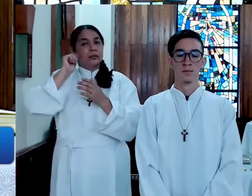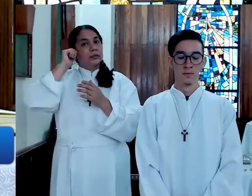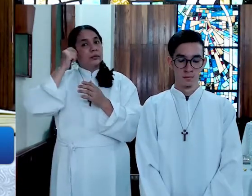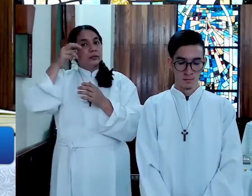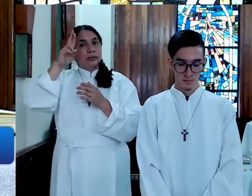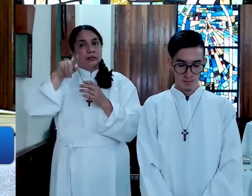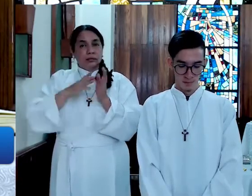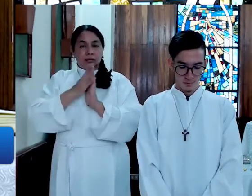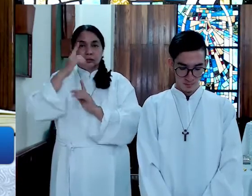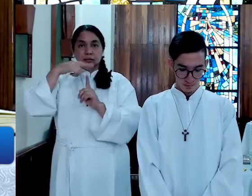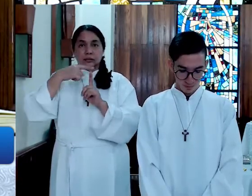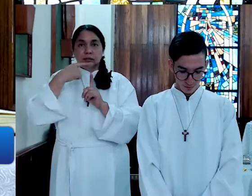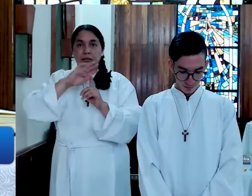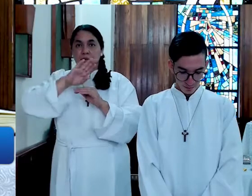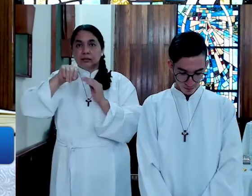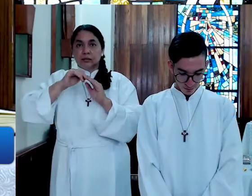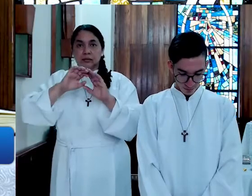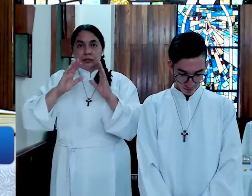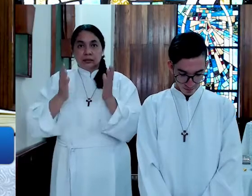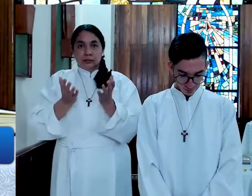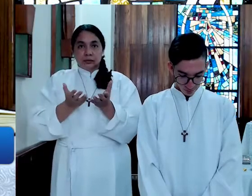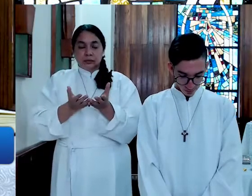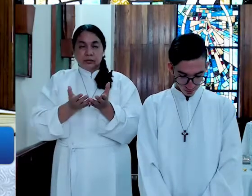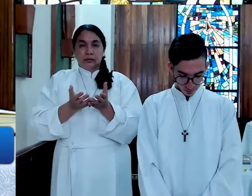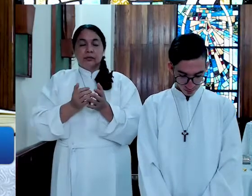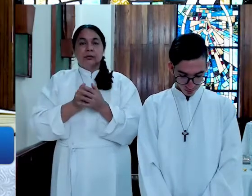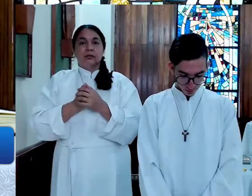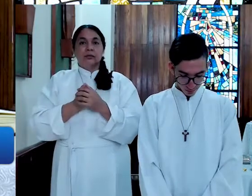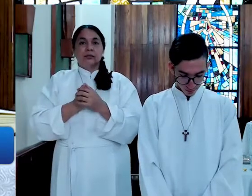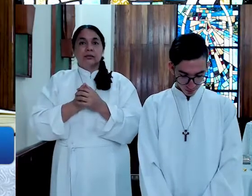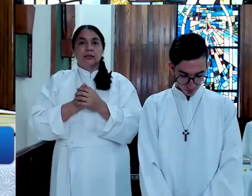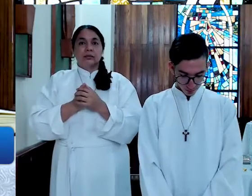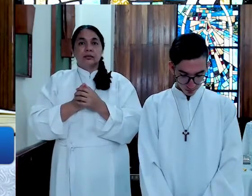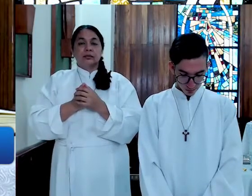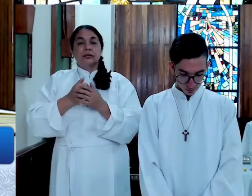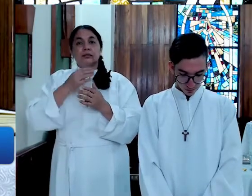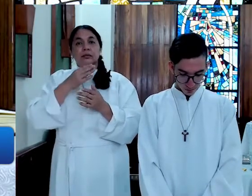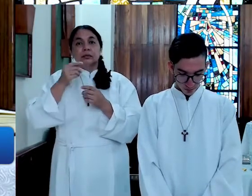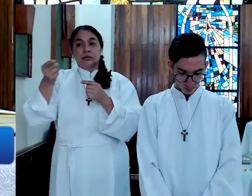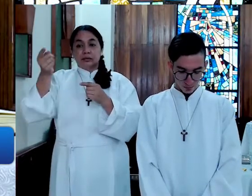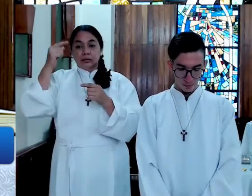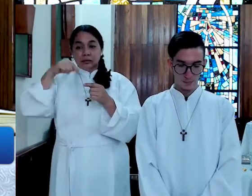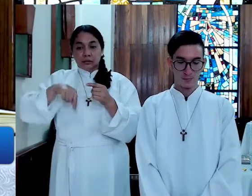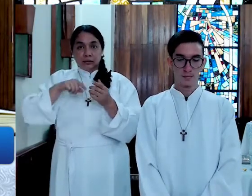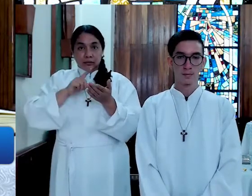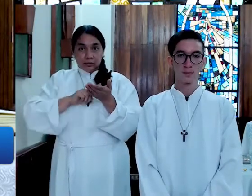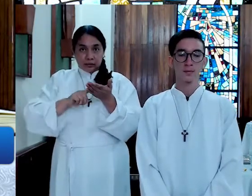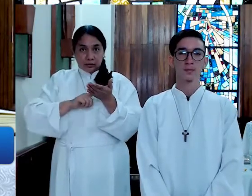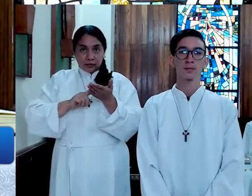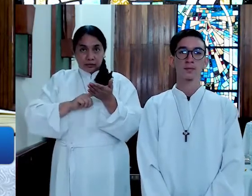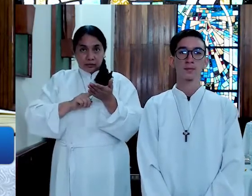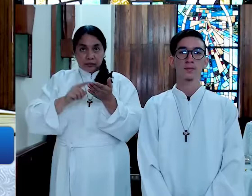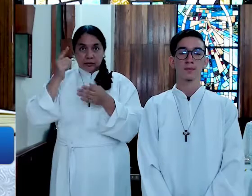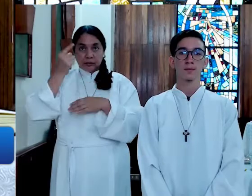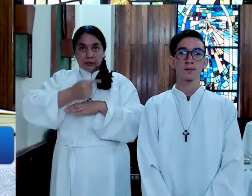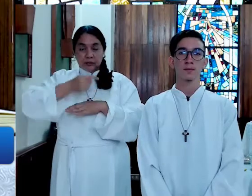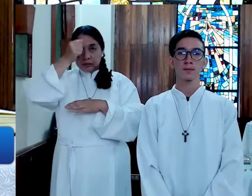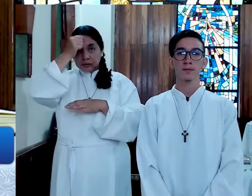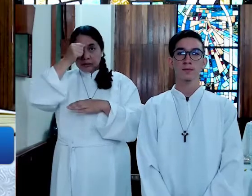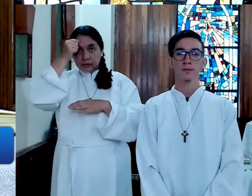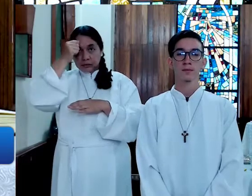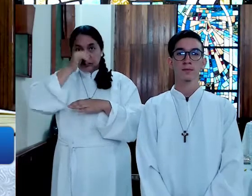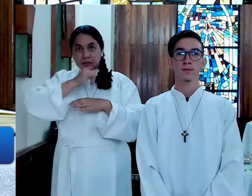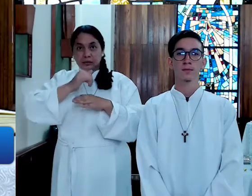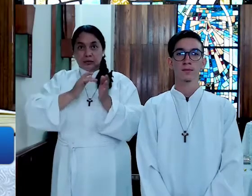Acuérdate, Señor, de tu Iglesia extendida por toda la tierra y reunida aquí en el domingo, día en que Cristo ha vencido a la